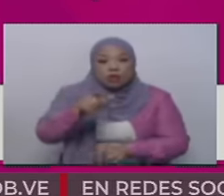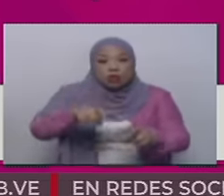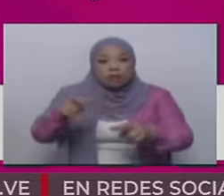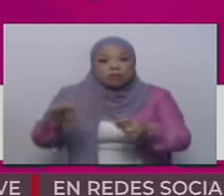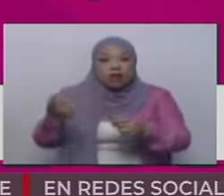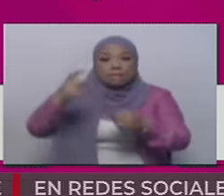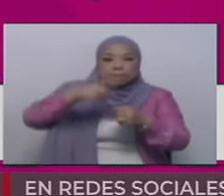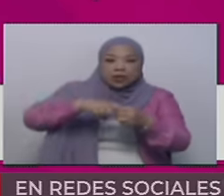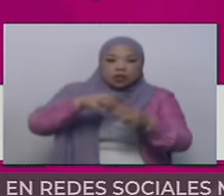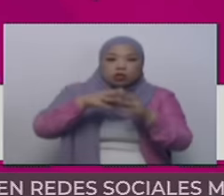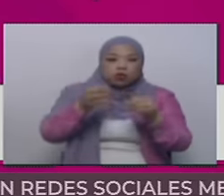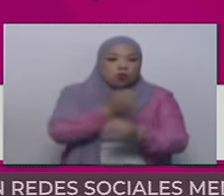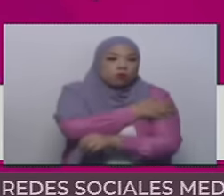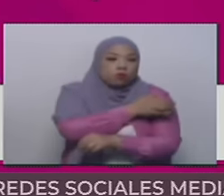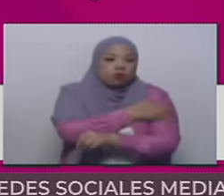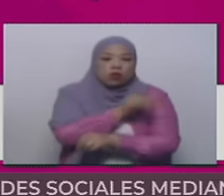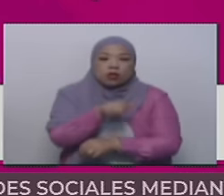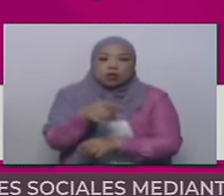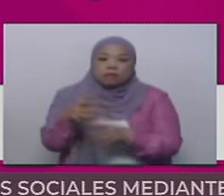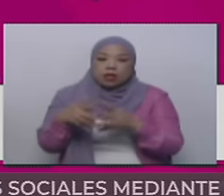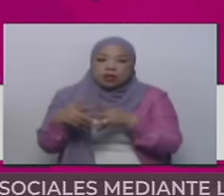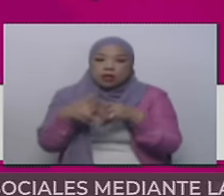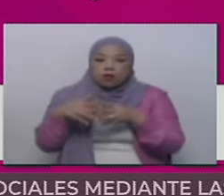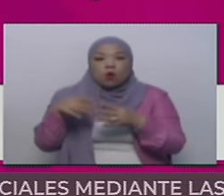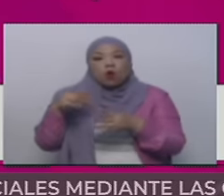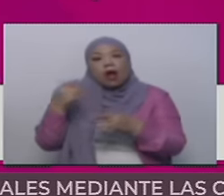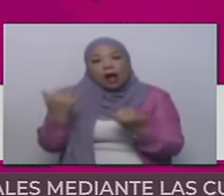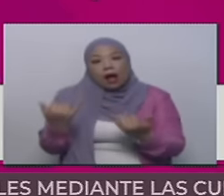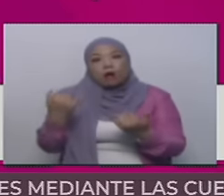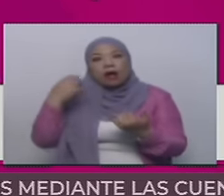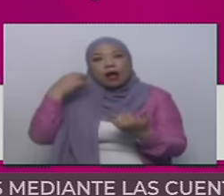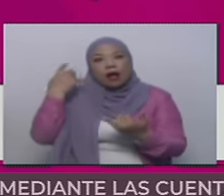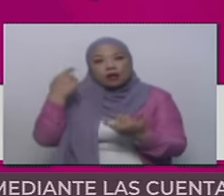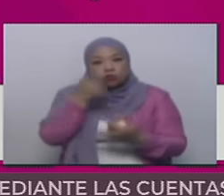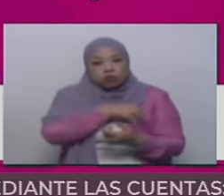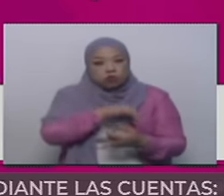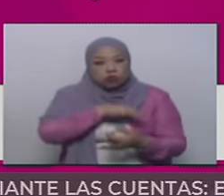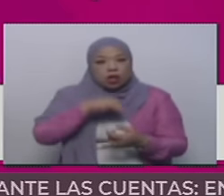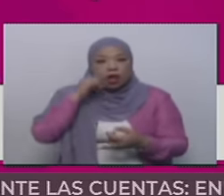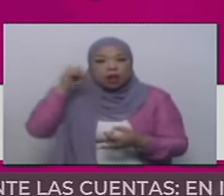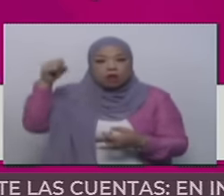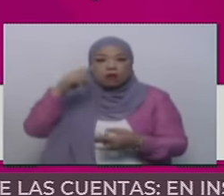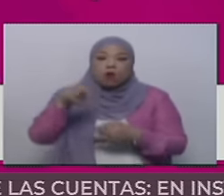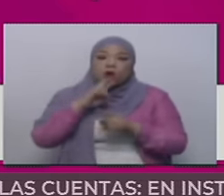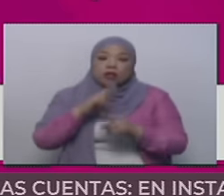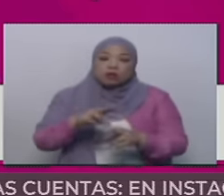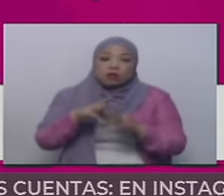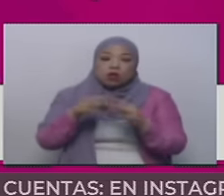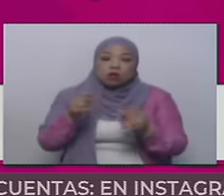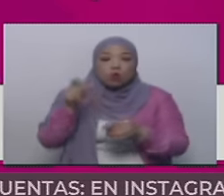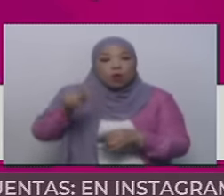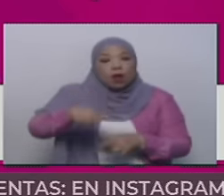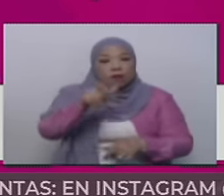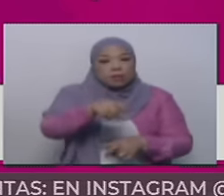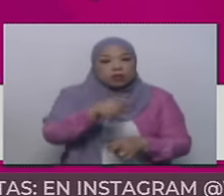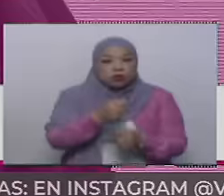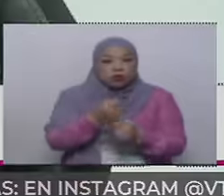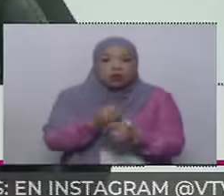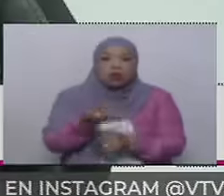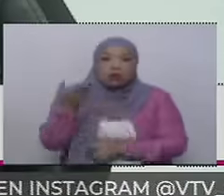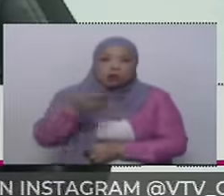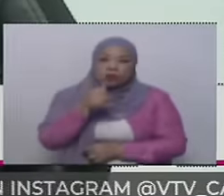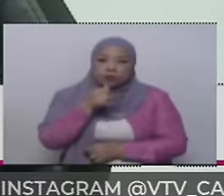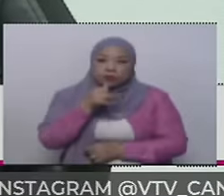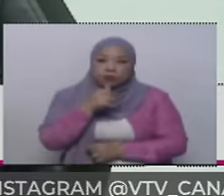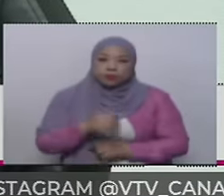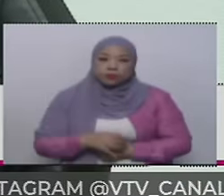amplio que arrancó en la Asamblea Nacional y que va a tener resultados muy pronto para beneficio del país. Dos cosas que no mencionan las grandes